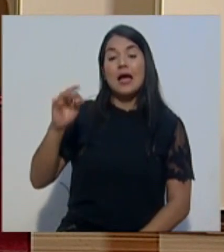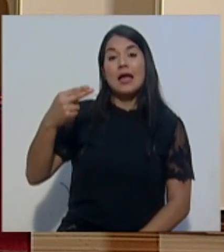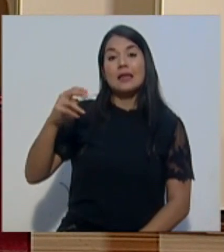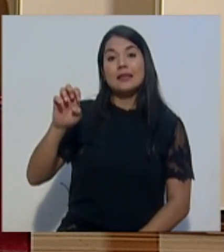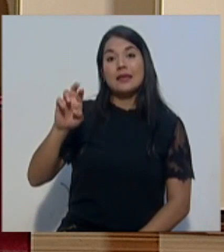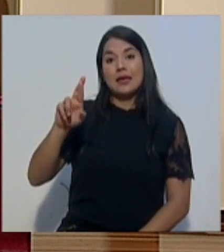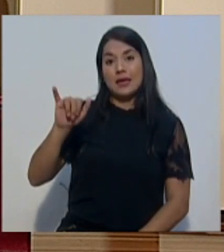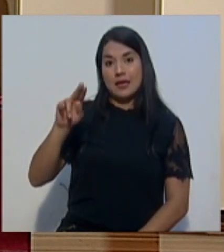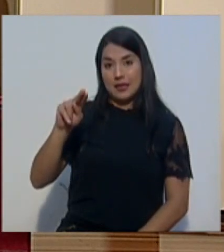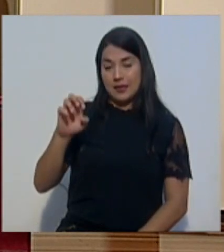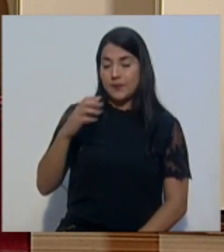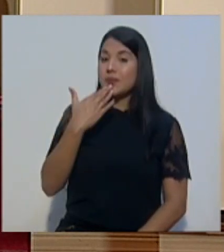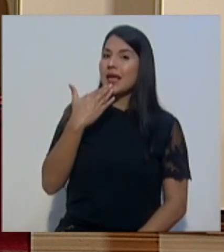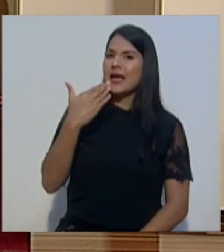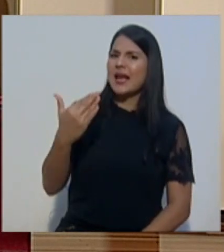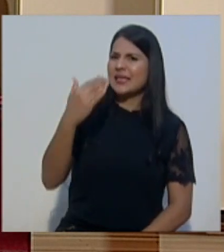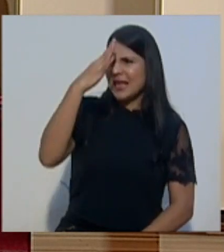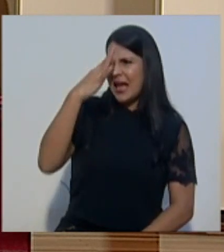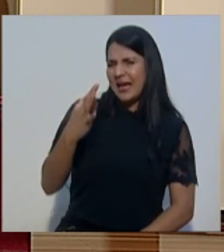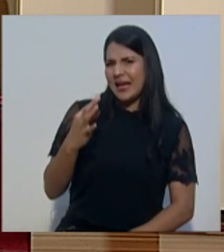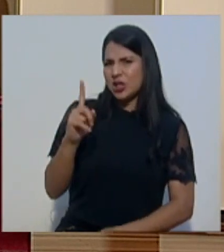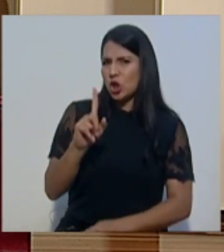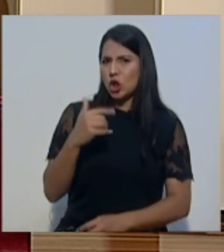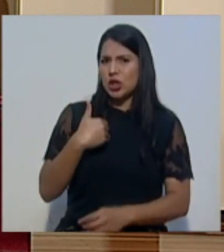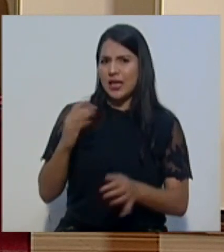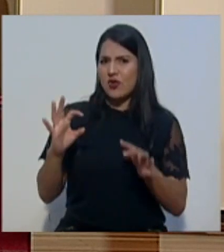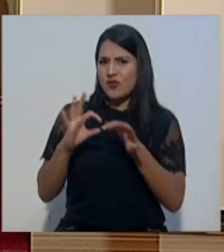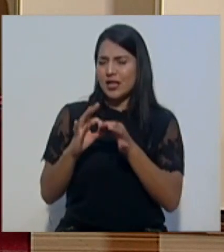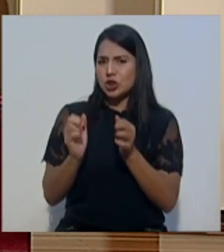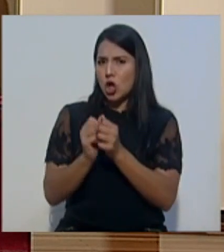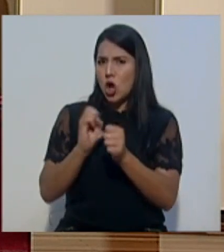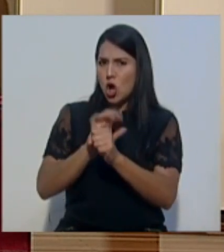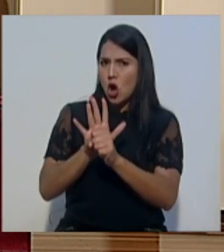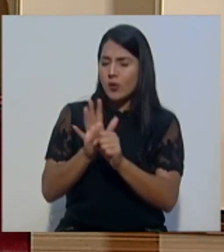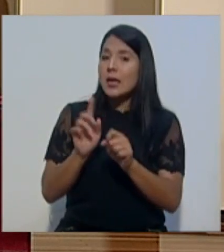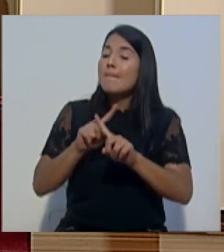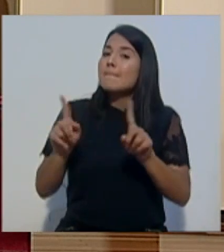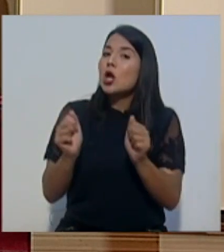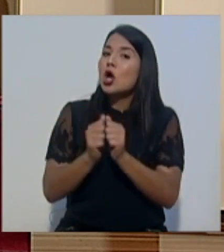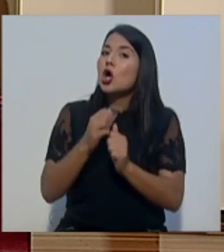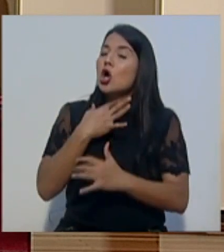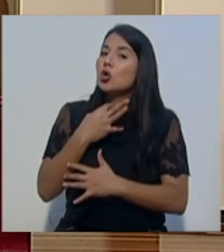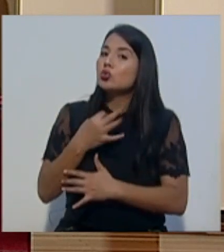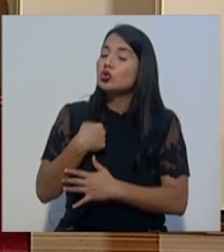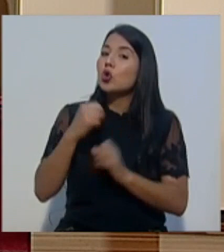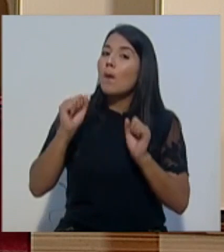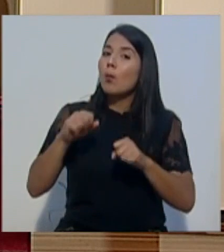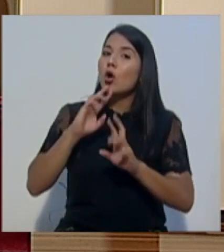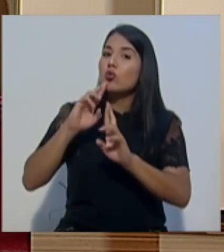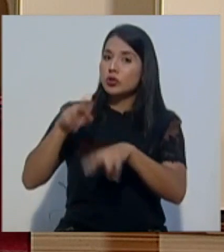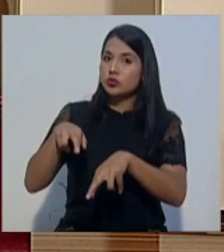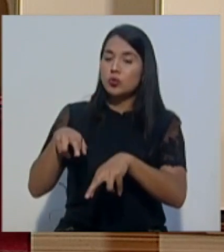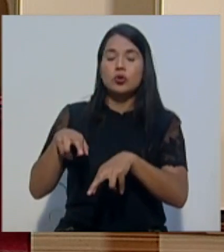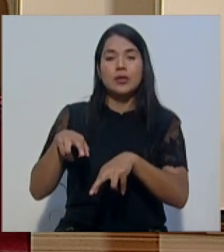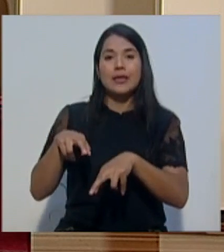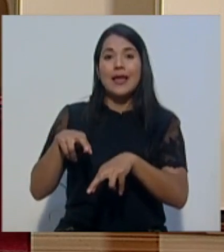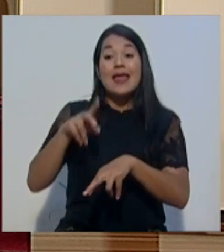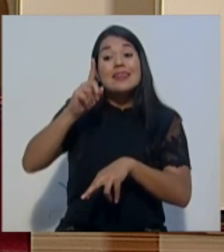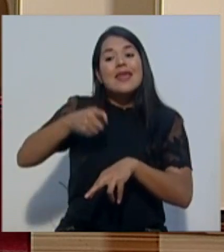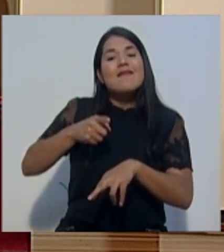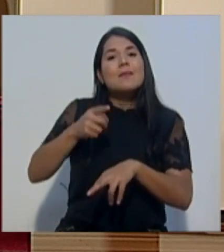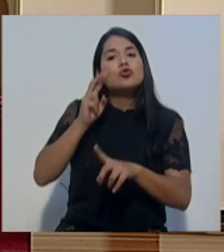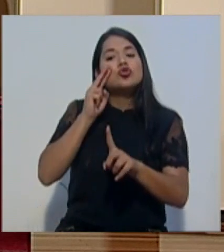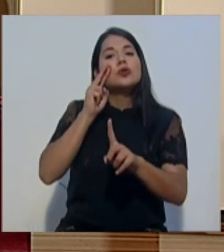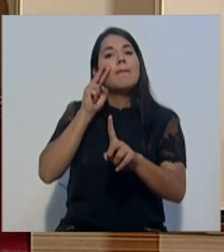gracias. Creo que eso se separa de la parte COVID, pero con mucho gusto yo puedo responder. Y hay que verlo en la dimensión completa